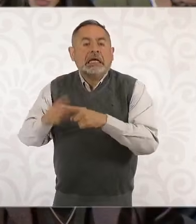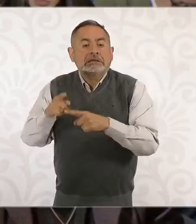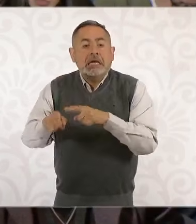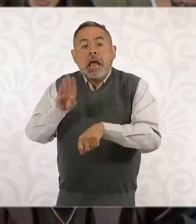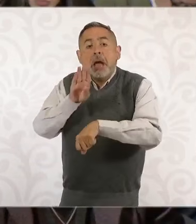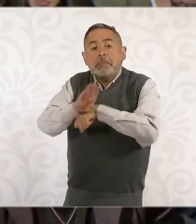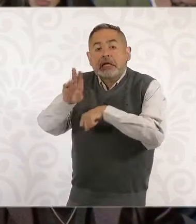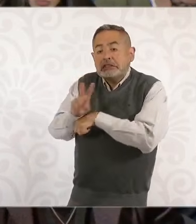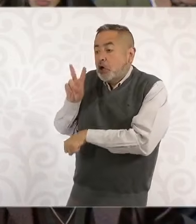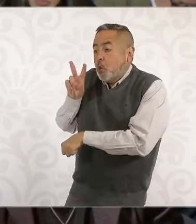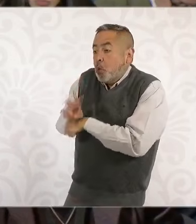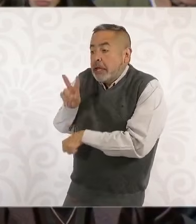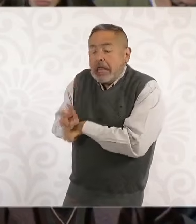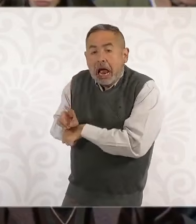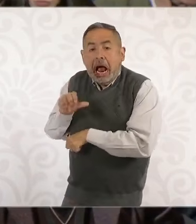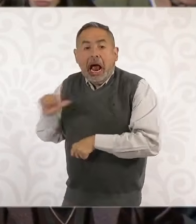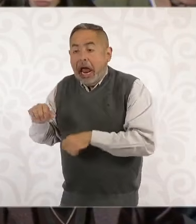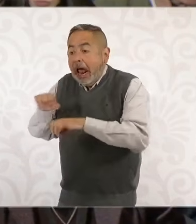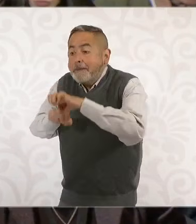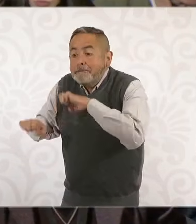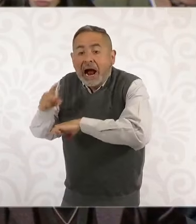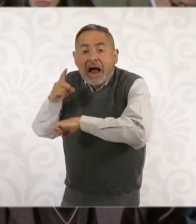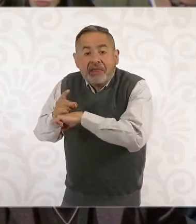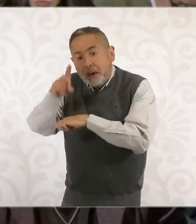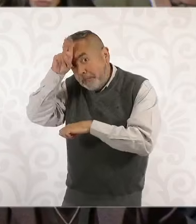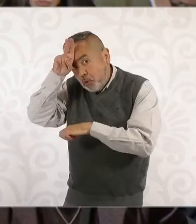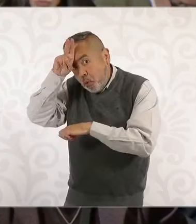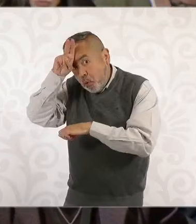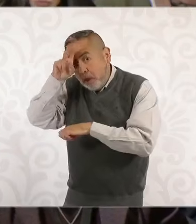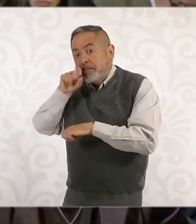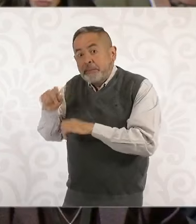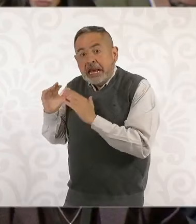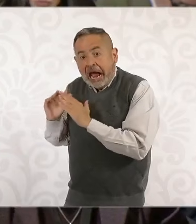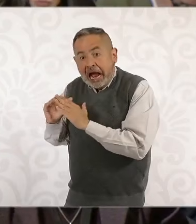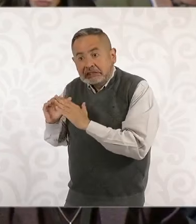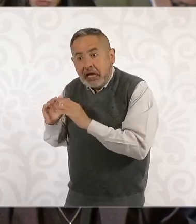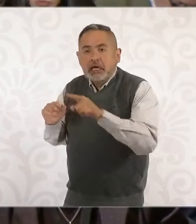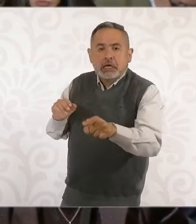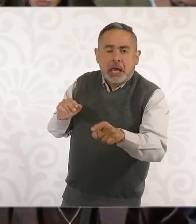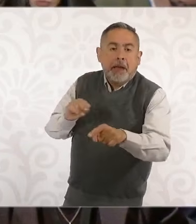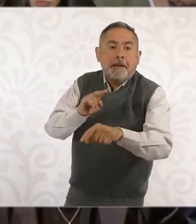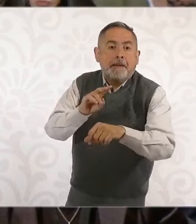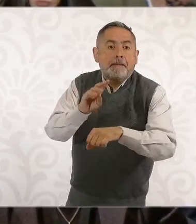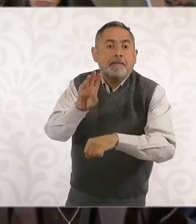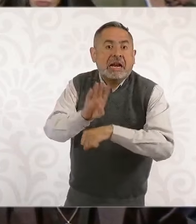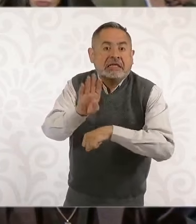la Embajada de México en Perú, incluida la residencia del jefe de misión, así como sus bienes y